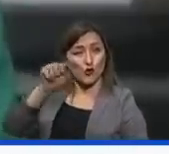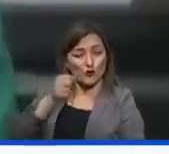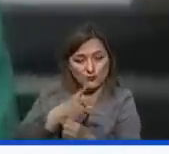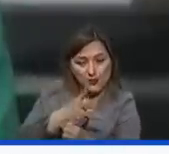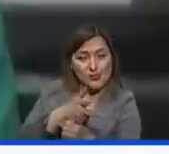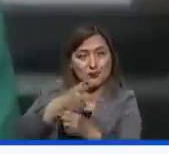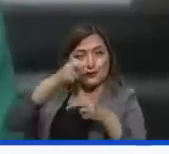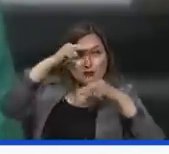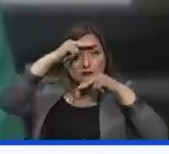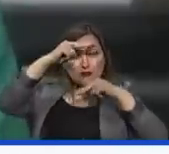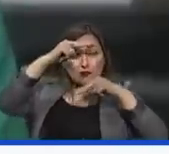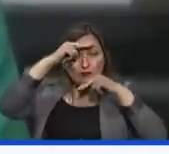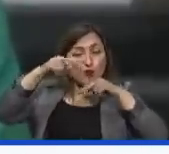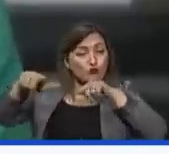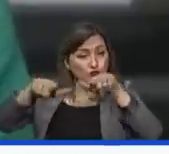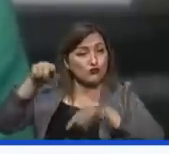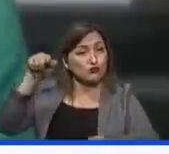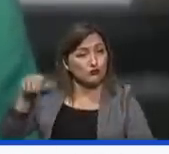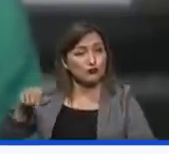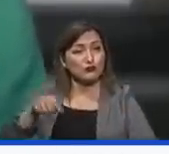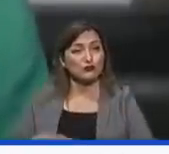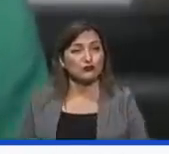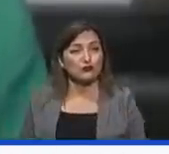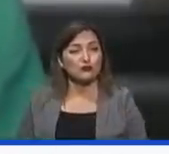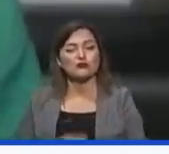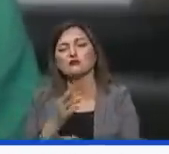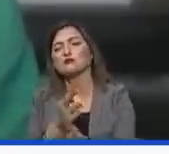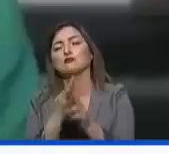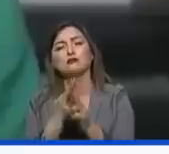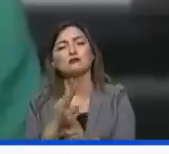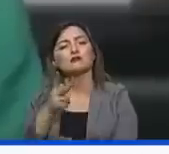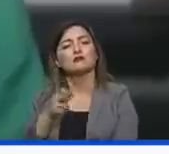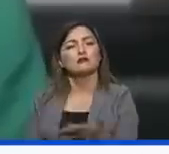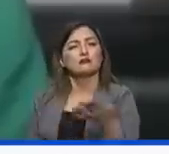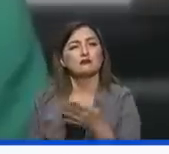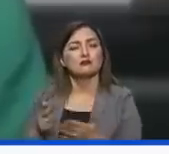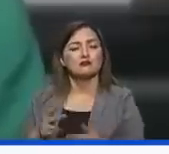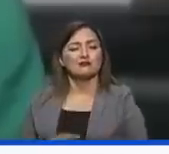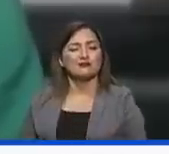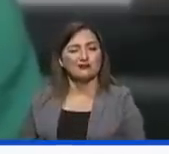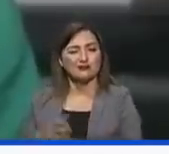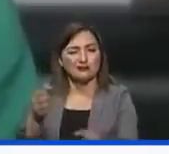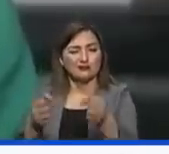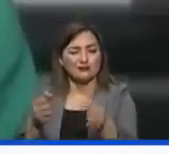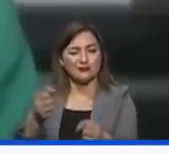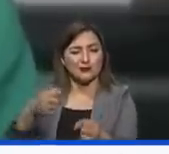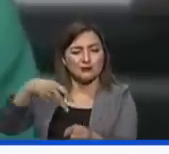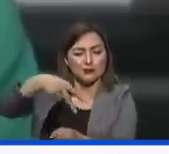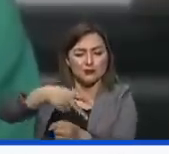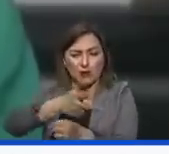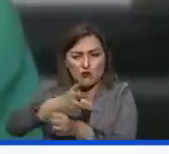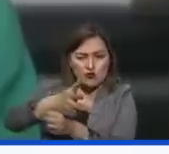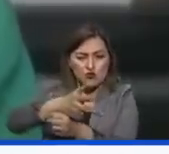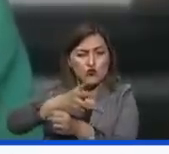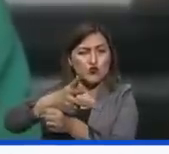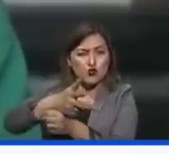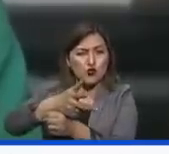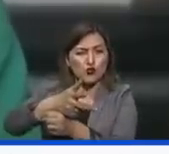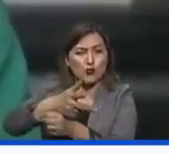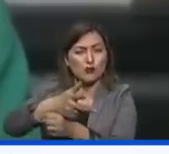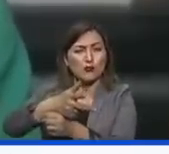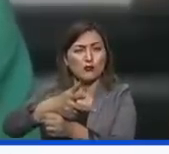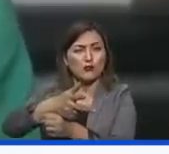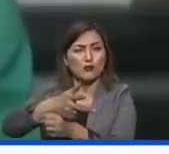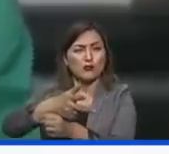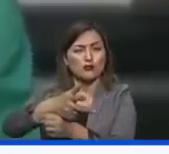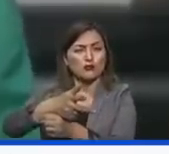de noticias en el lugar como consecuencia de esto se produjo una un ataque